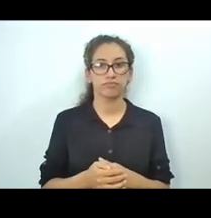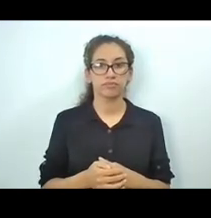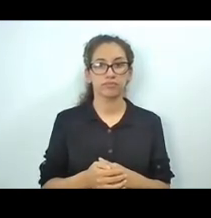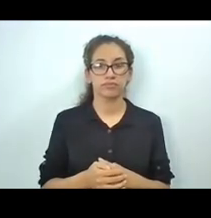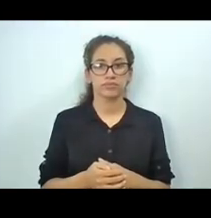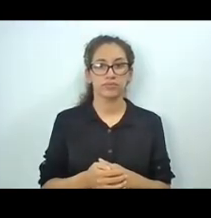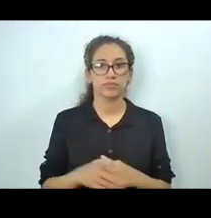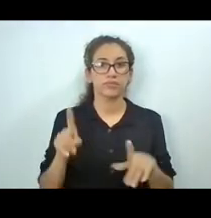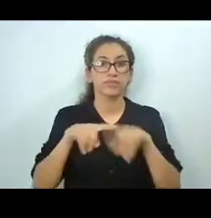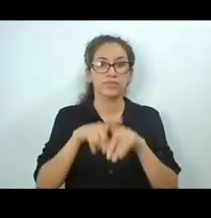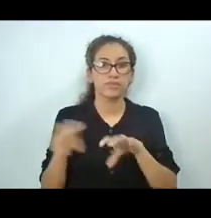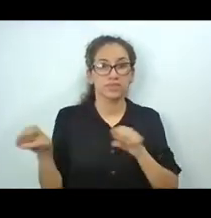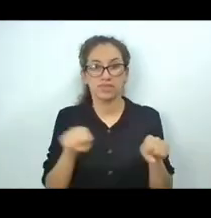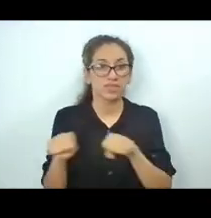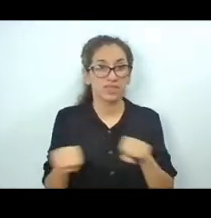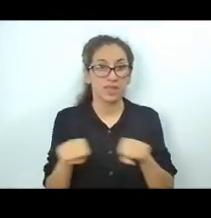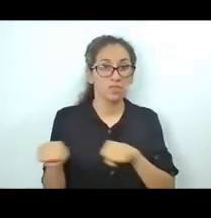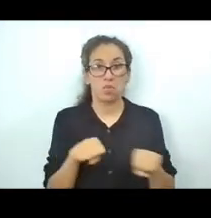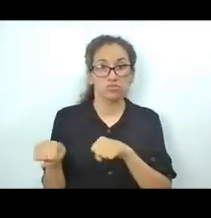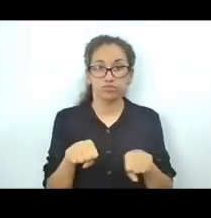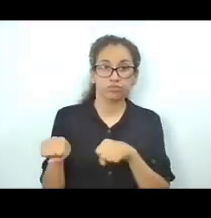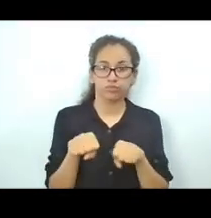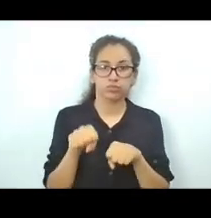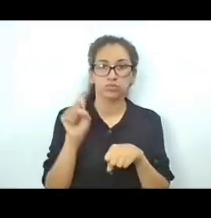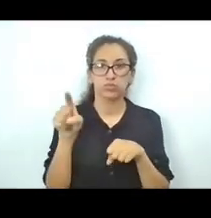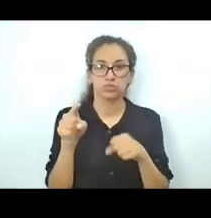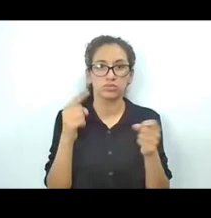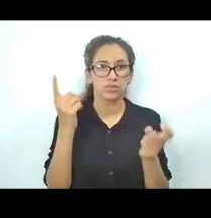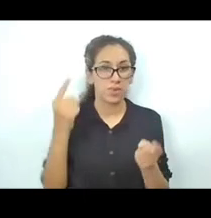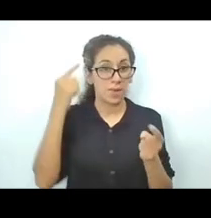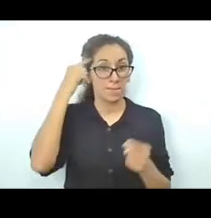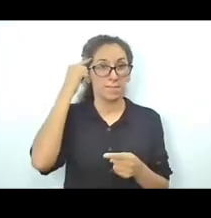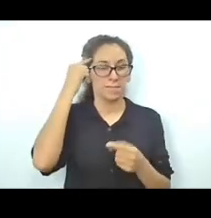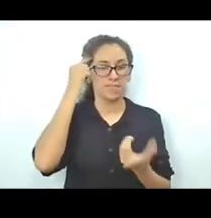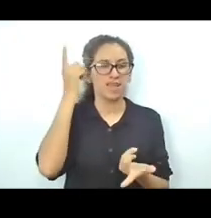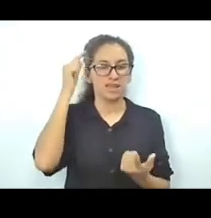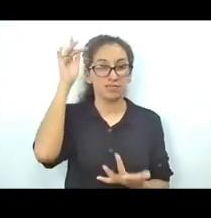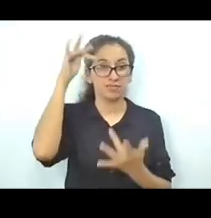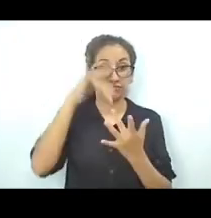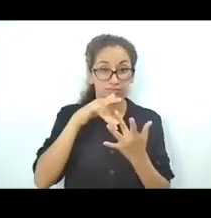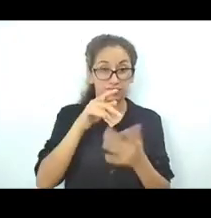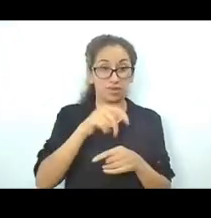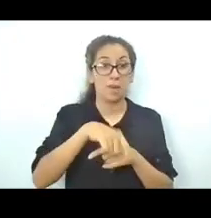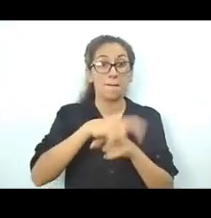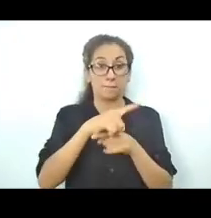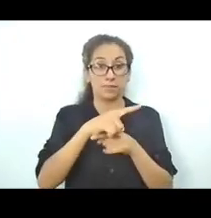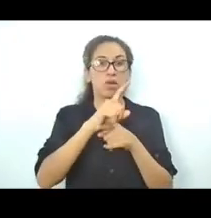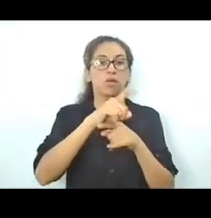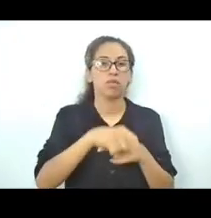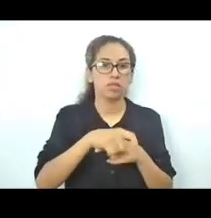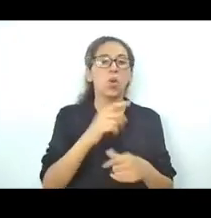hay un temblor, ¿no? Tú vas a salir con el pene erecto o con el pene flácido, por